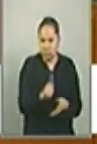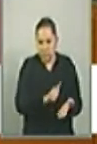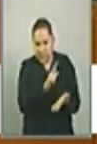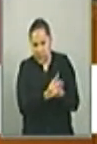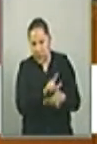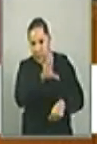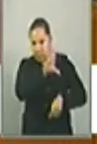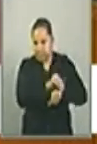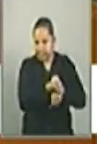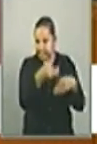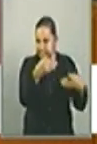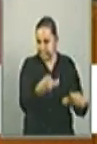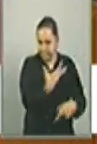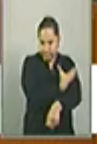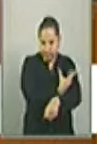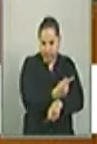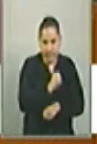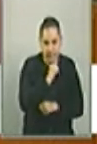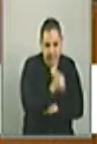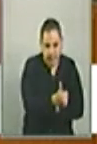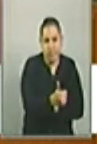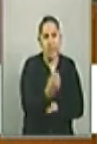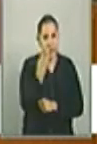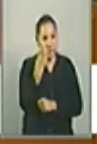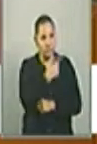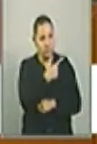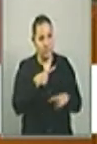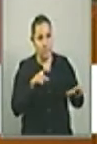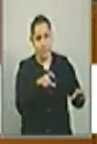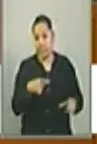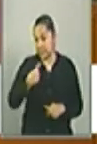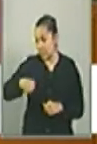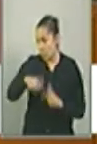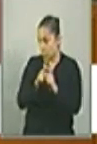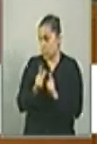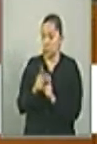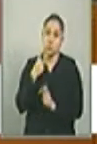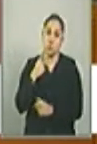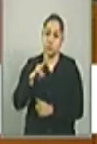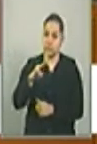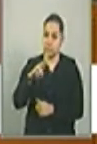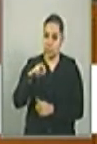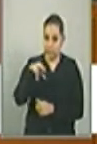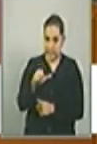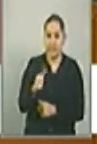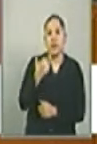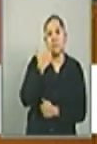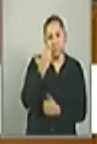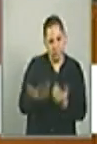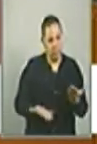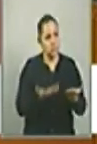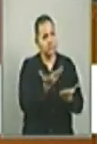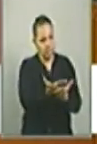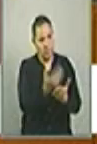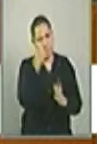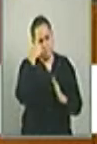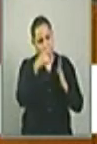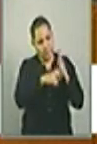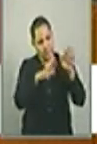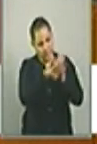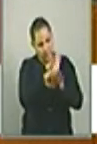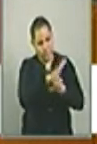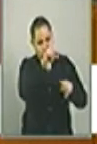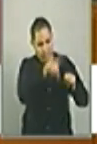parte del Grupo Parlamentario de Morena reforma, adiciona y deroga diversas disposiciones de la Ley Federal para